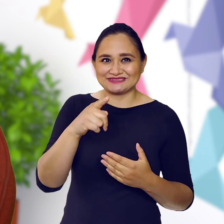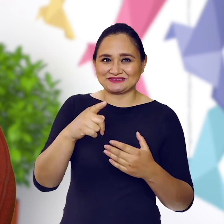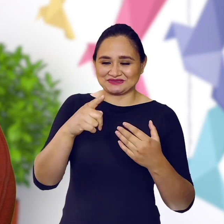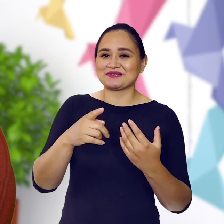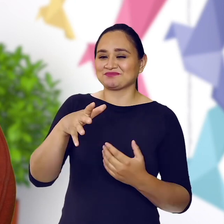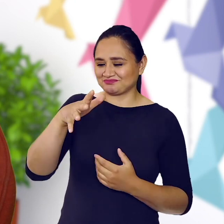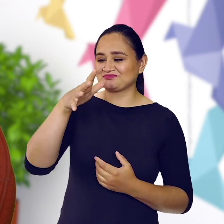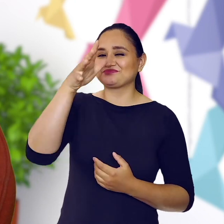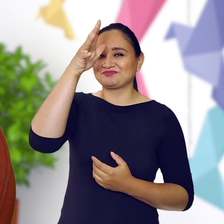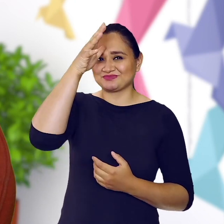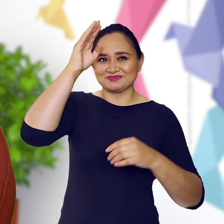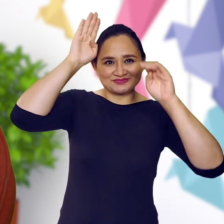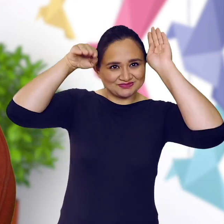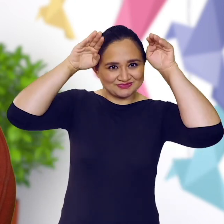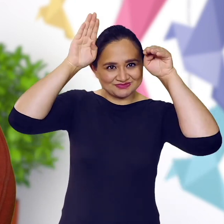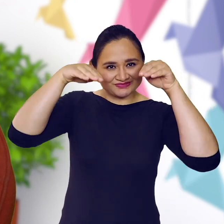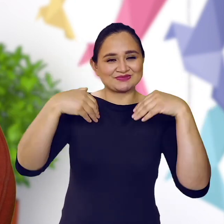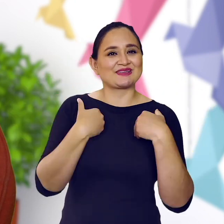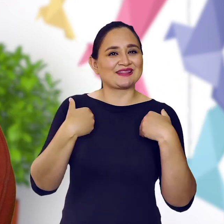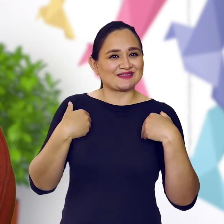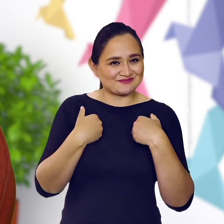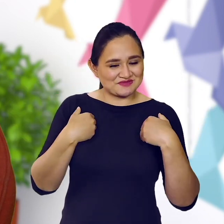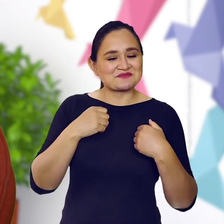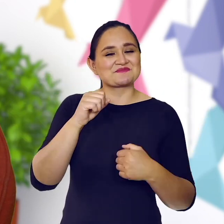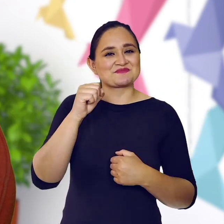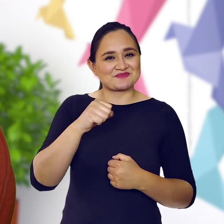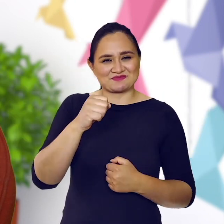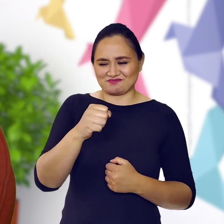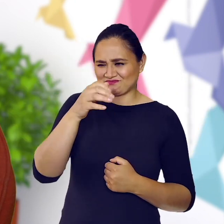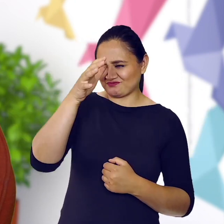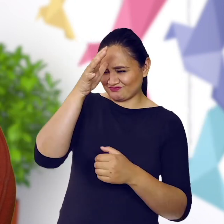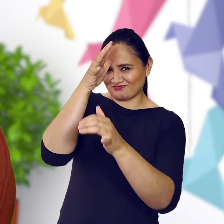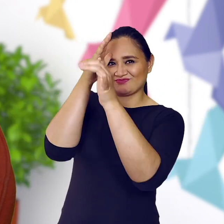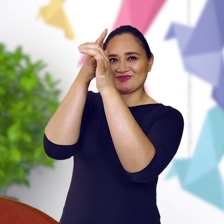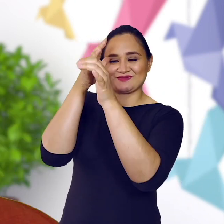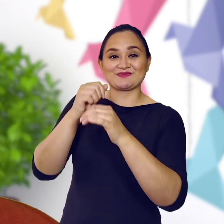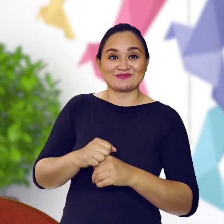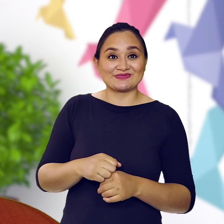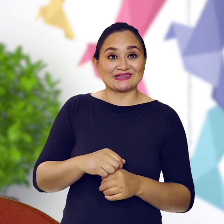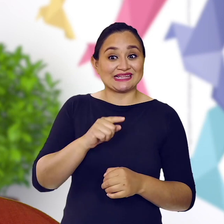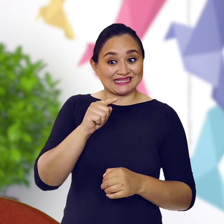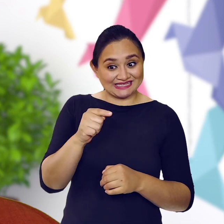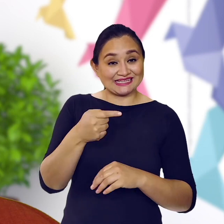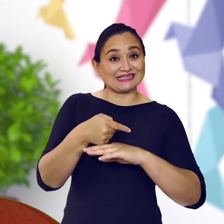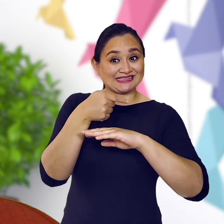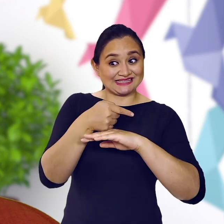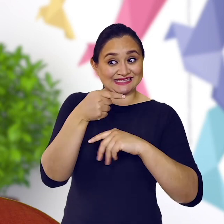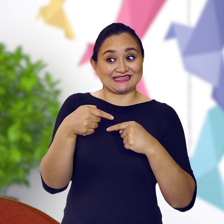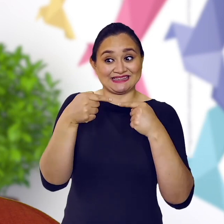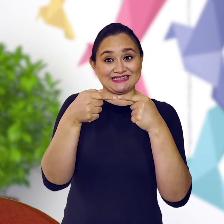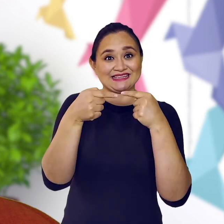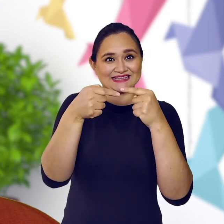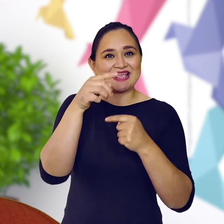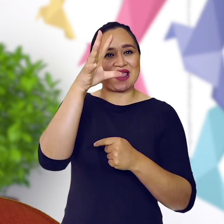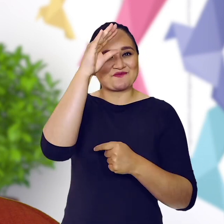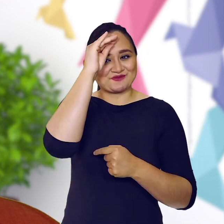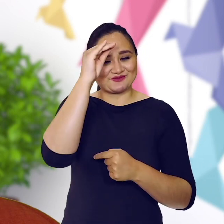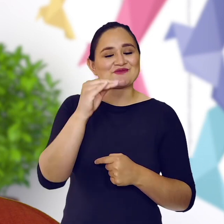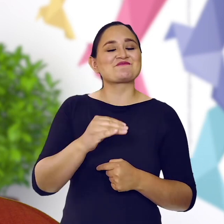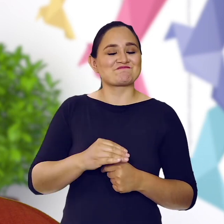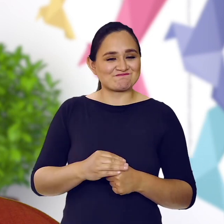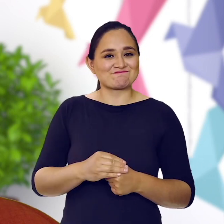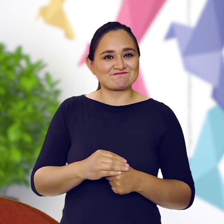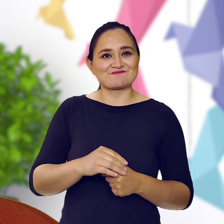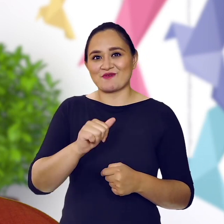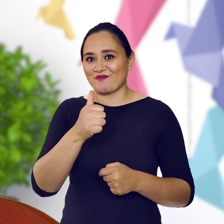podido demostrarse a sí mismo que los burros son animales muy inteligentes. A partir de ese día, Miguel aprendió su lección y nunca